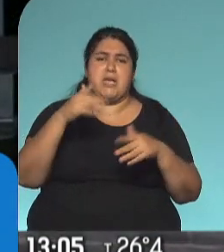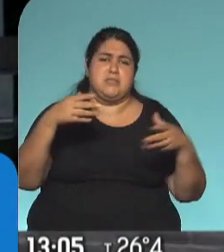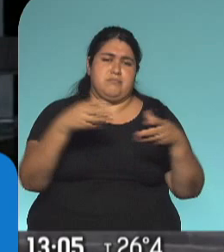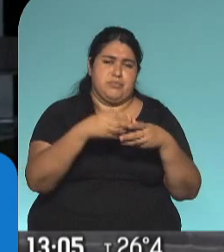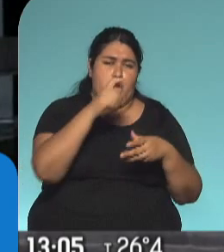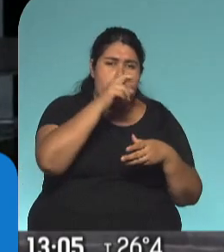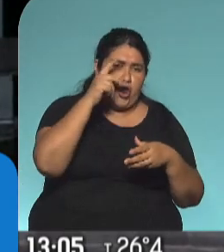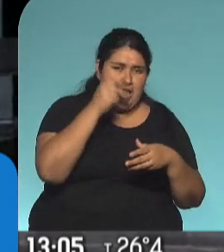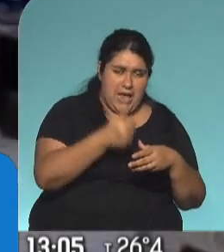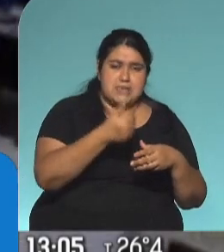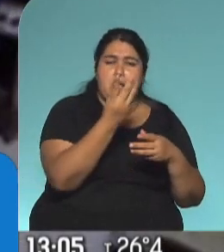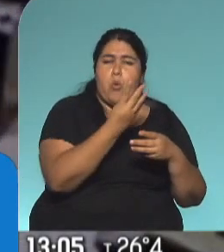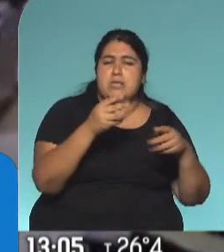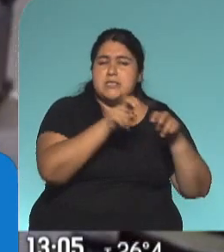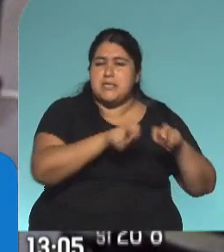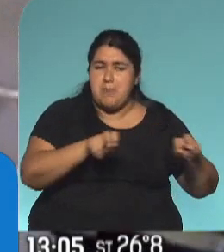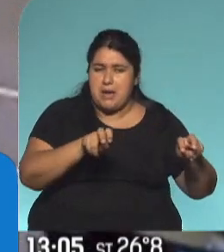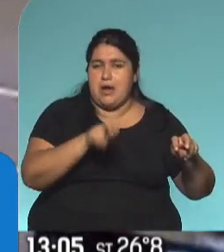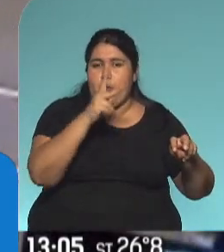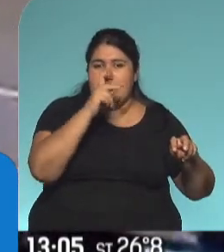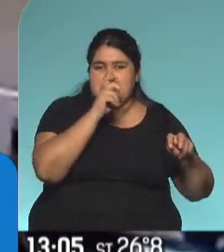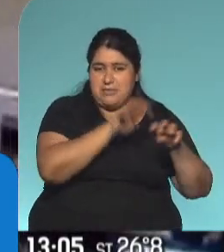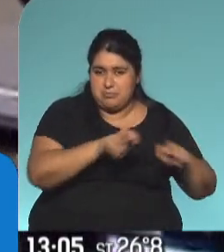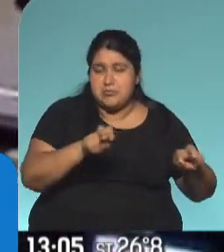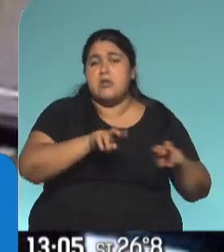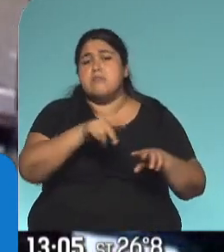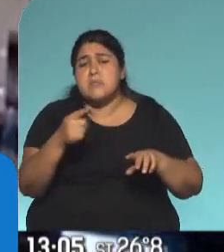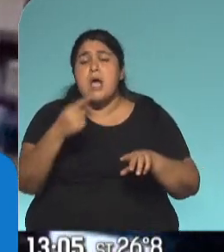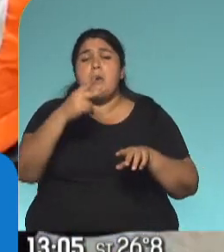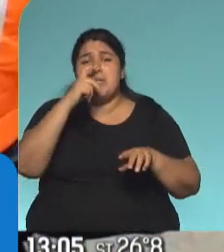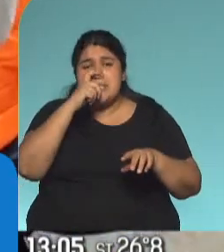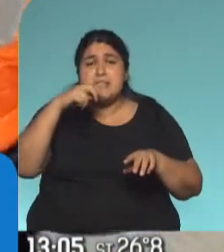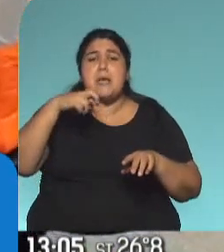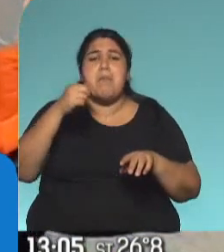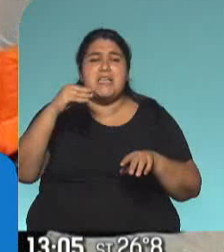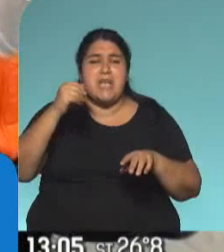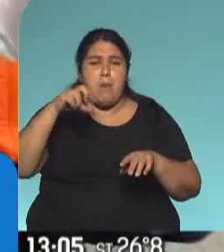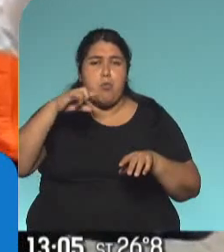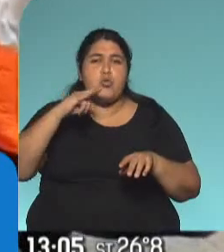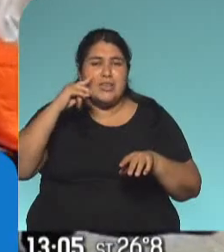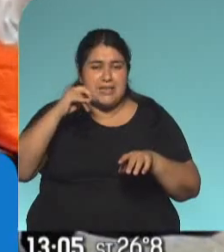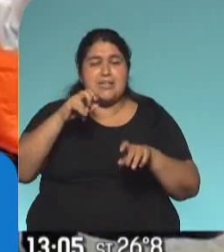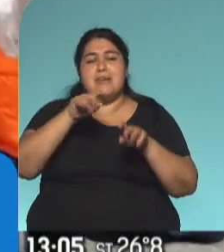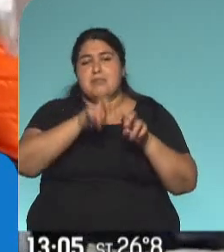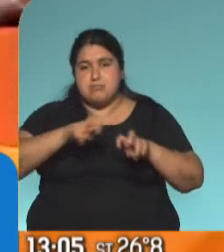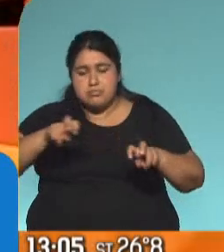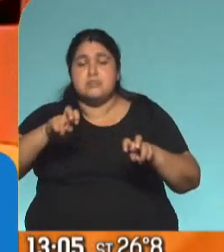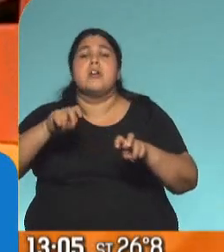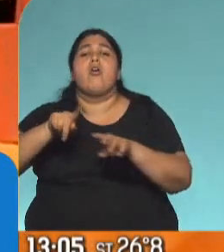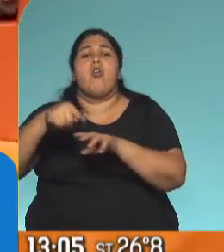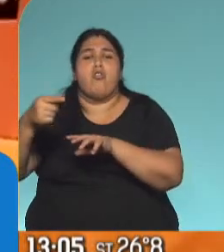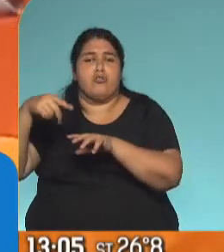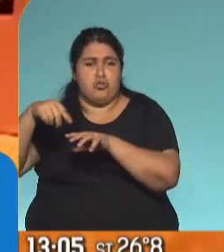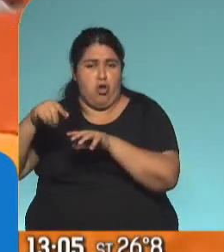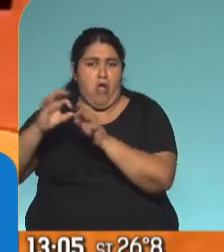con 47 bancas, seguida del partido Pachacutic con 27 y la Izquierda Democrática, que llevó como candidato